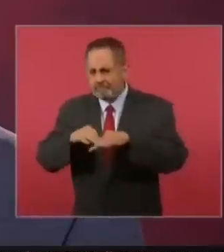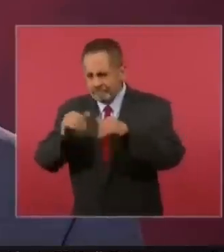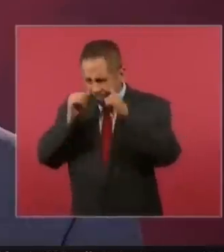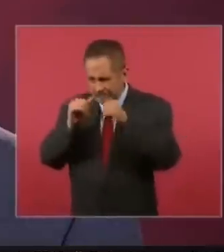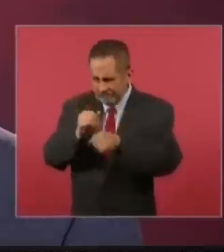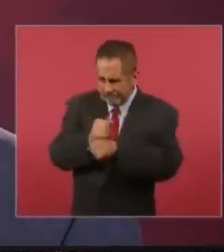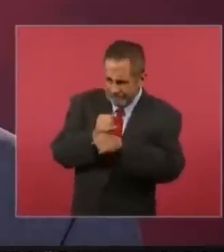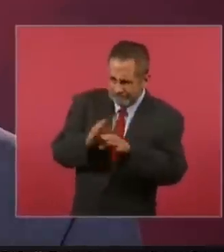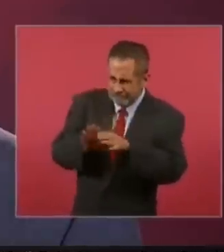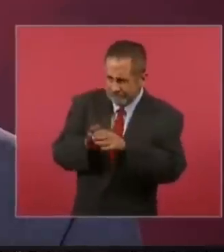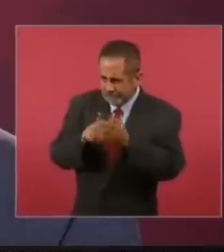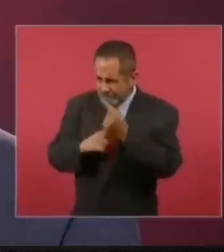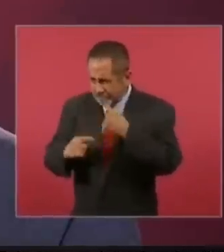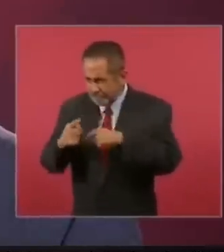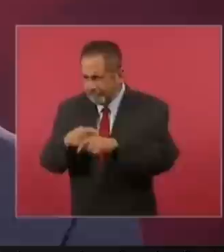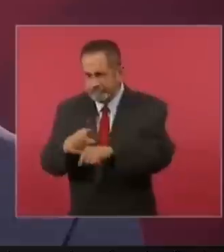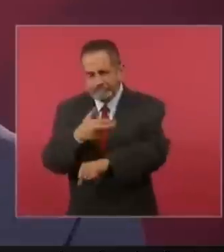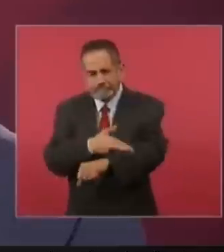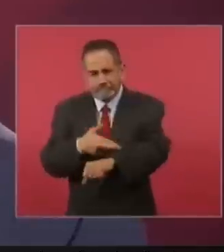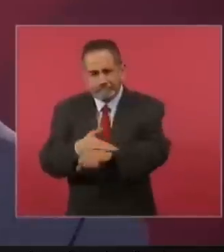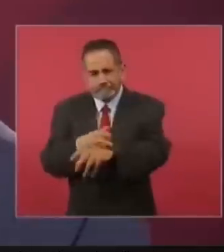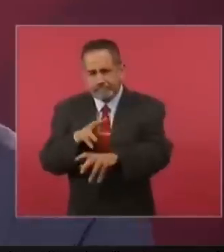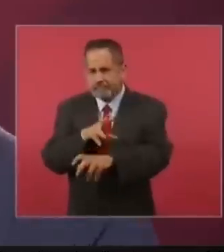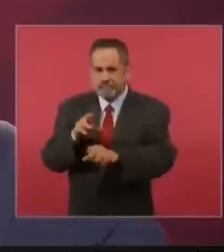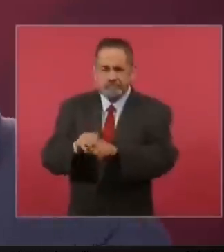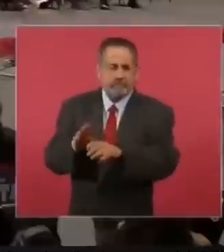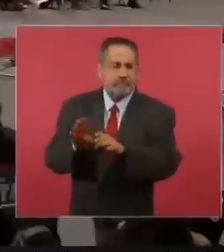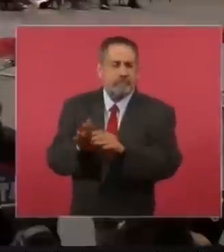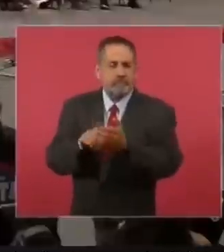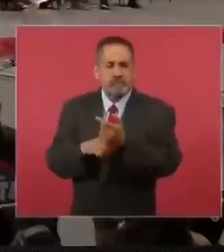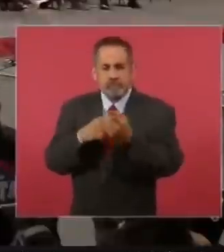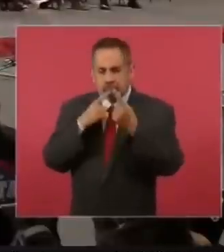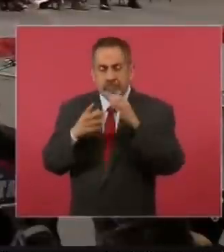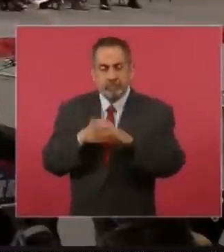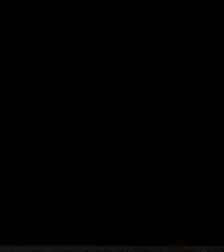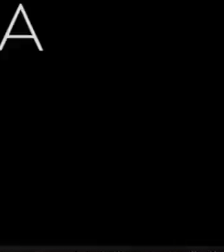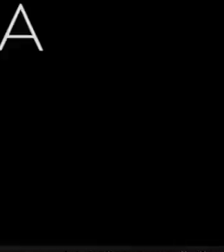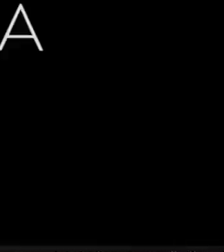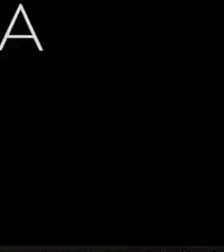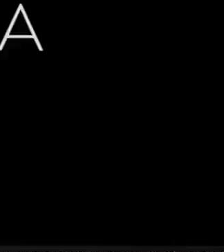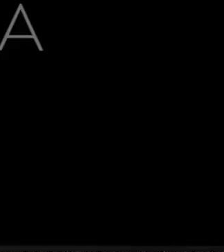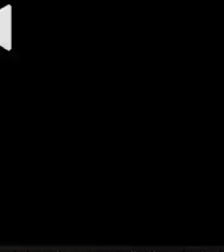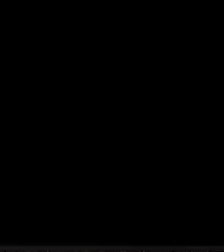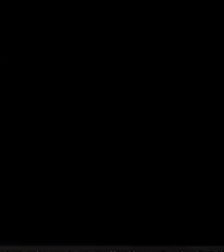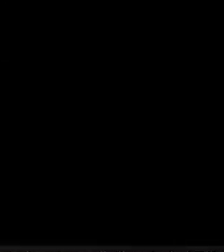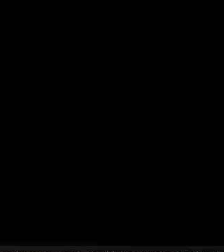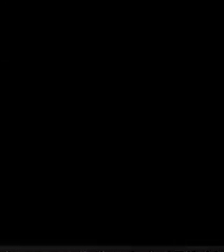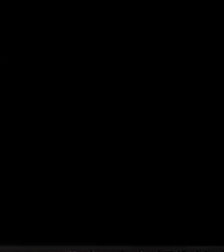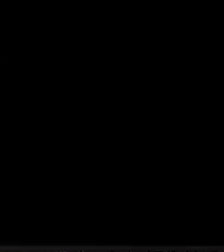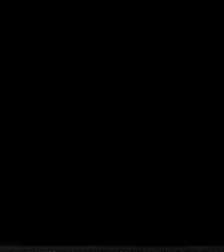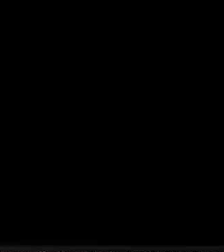y que incorpora también elementos muy importantes de arqueo astronomía